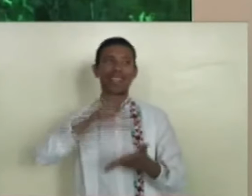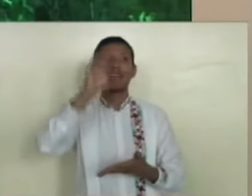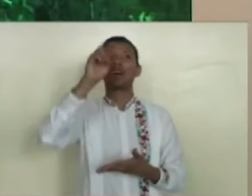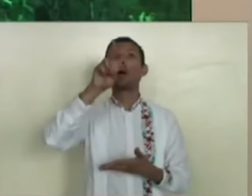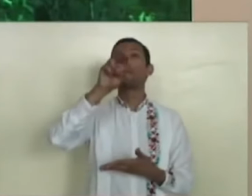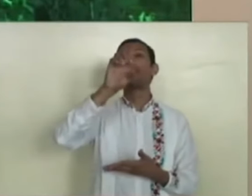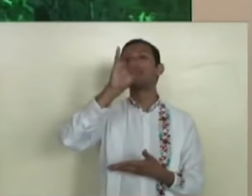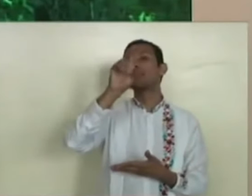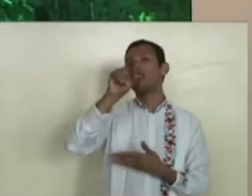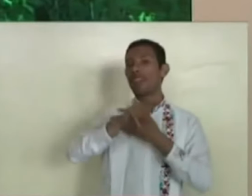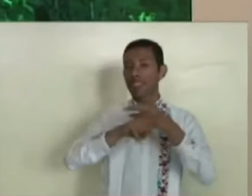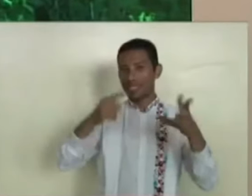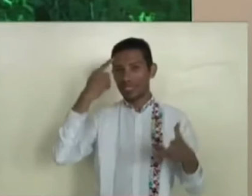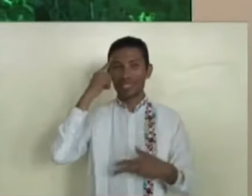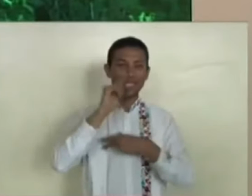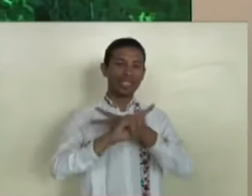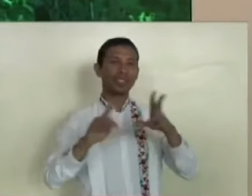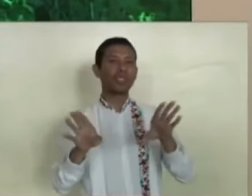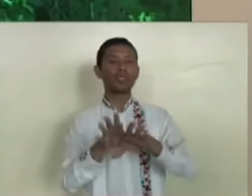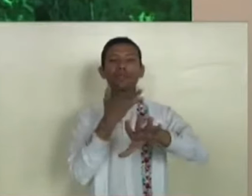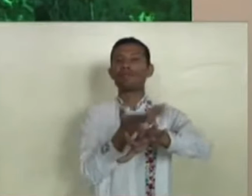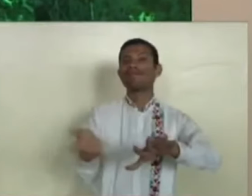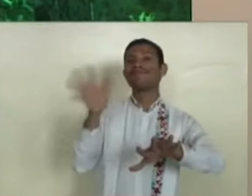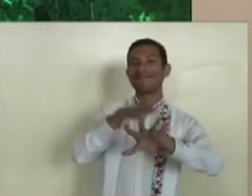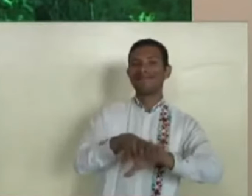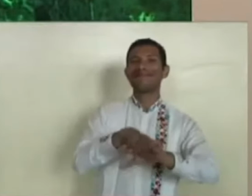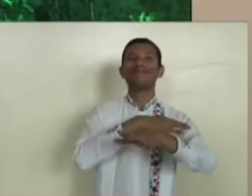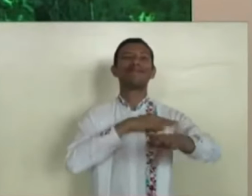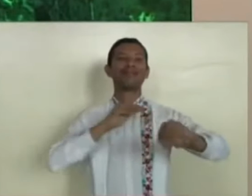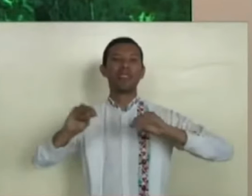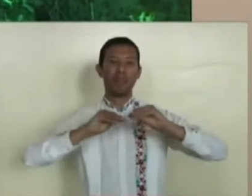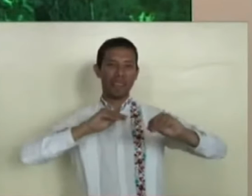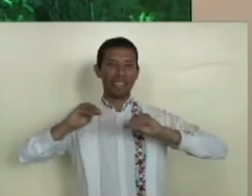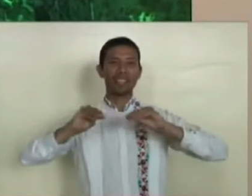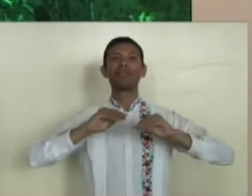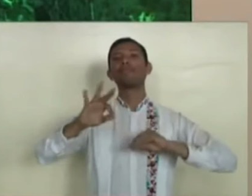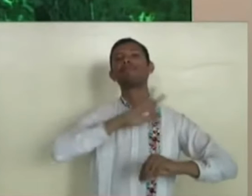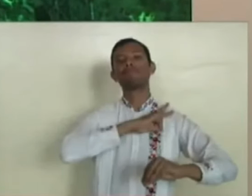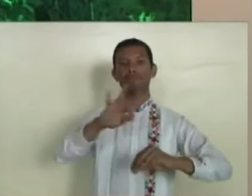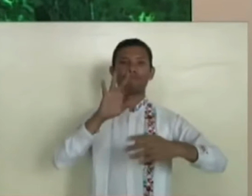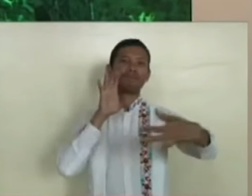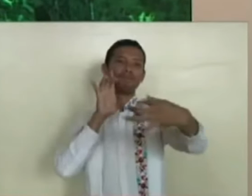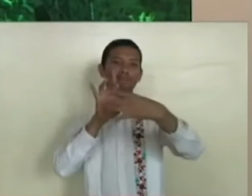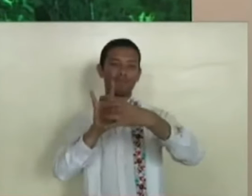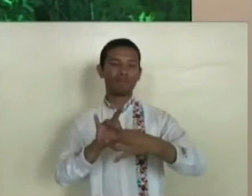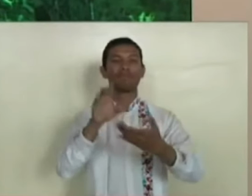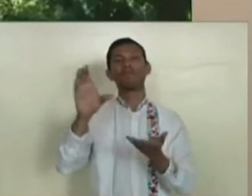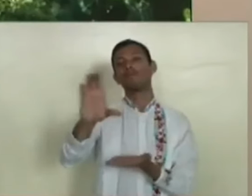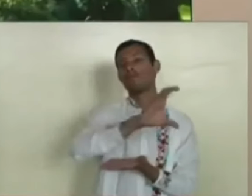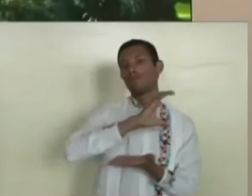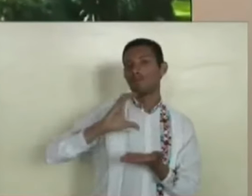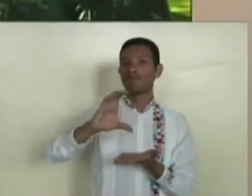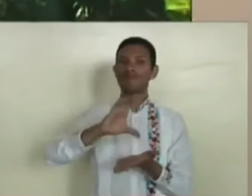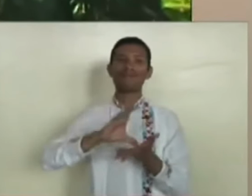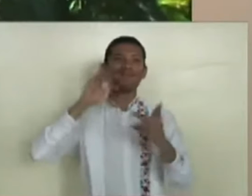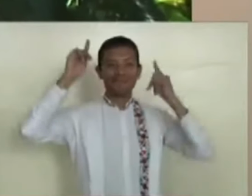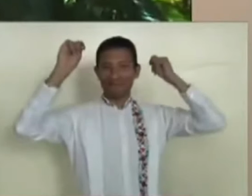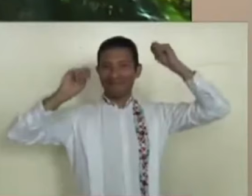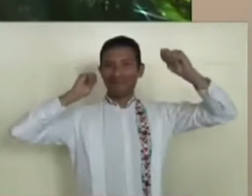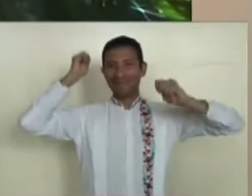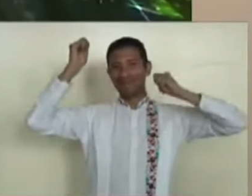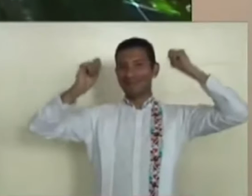viene con un plan integral que incluye también una propuesta de movilidad con la intención de conectar la ciudad con diferentes atractivos turísticos